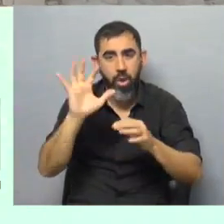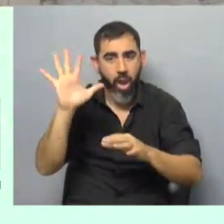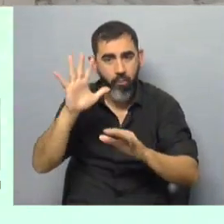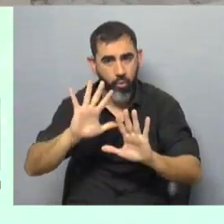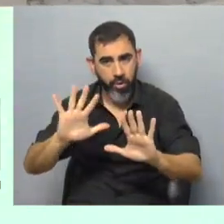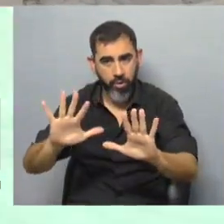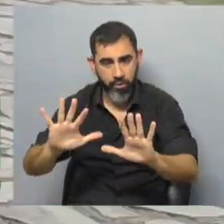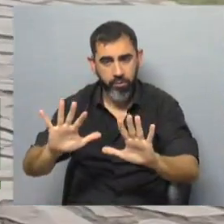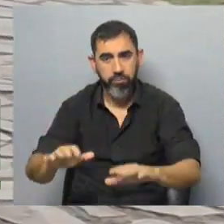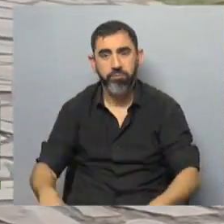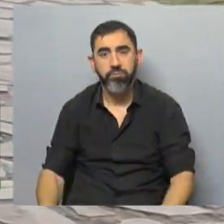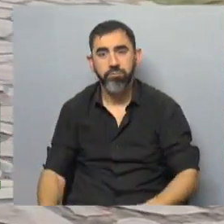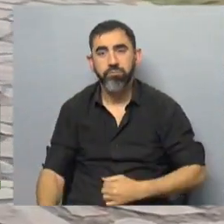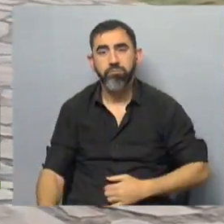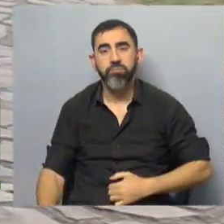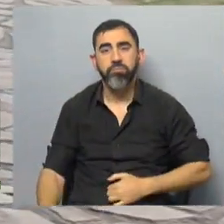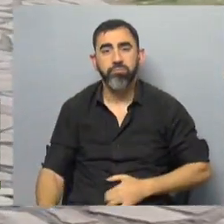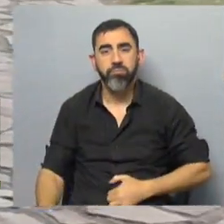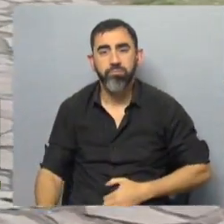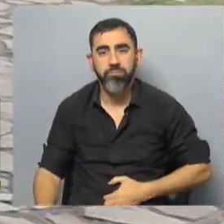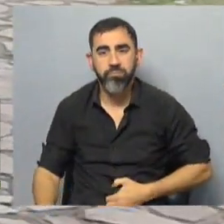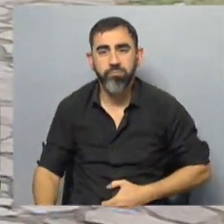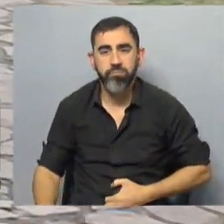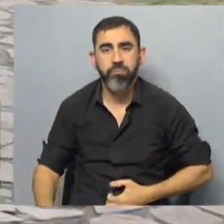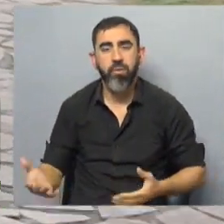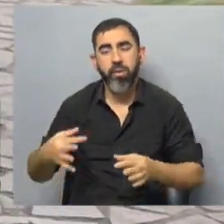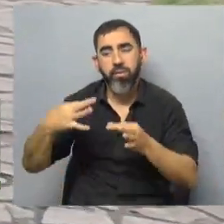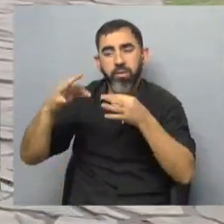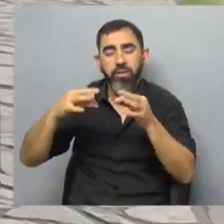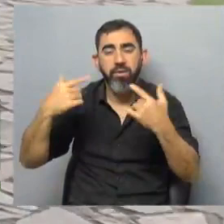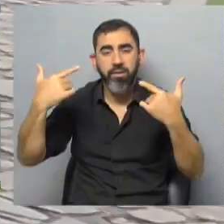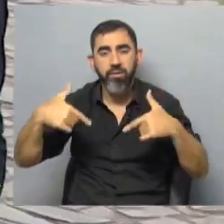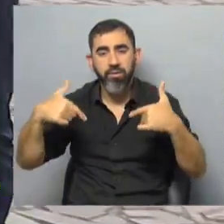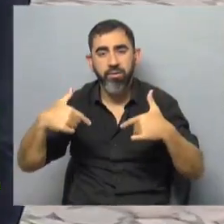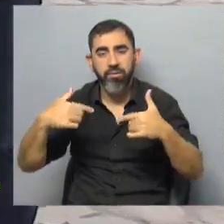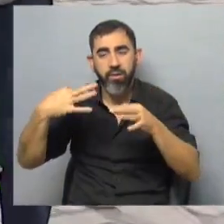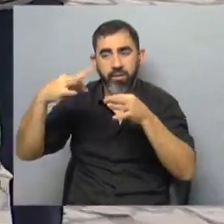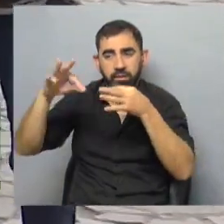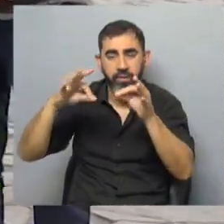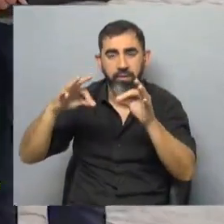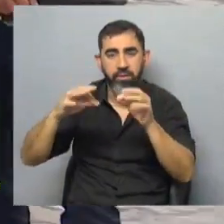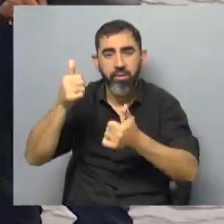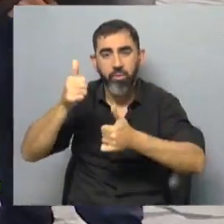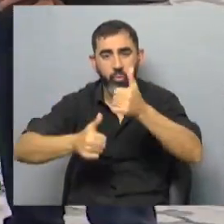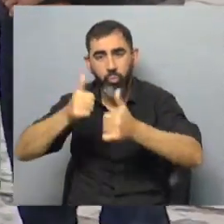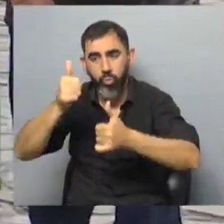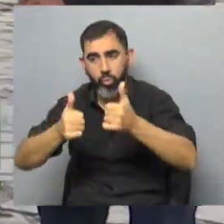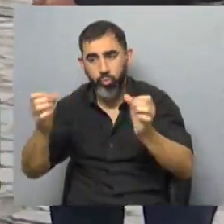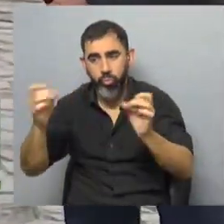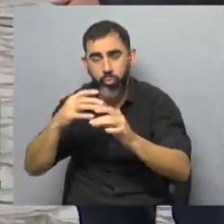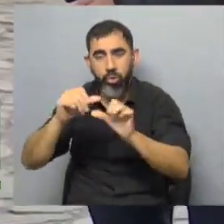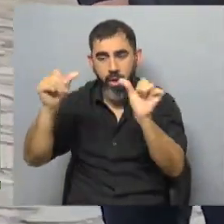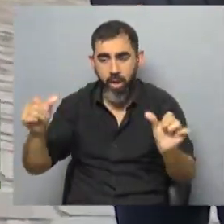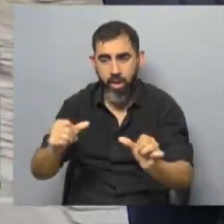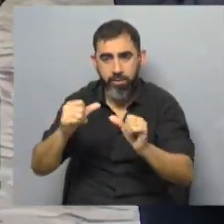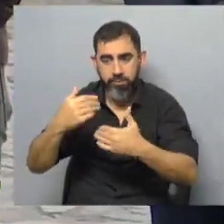algunos. Exactamente, sí, un poco en eso estamos afinando con la intendencia, detalles obviamente entre la entrega del concurso y la